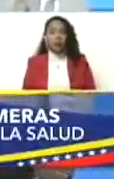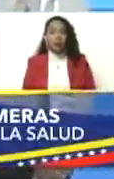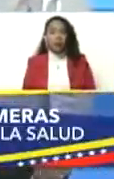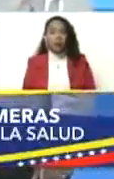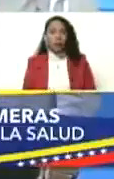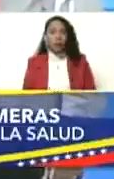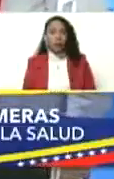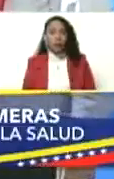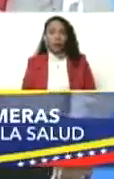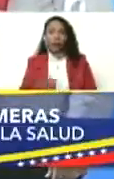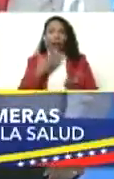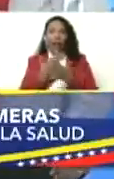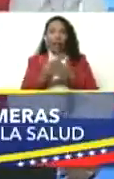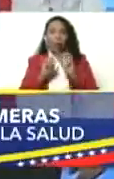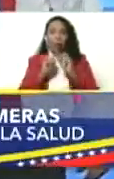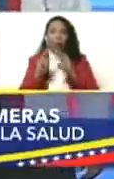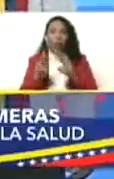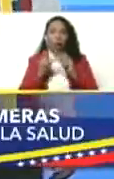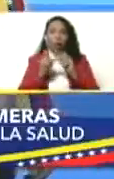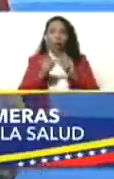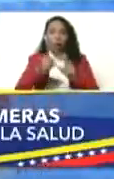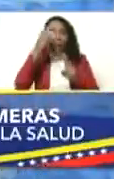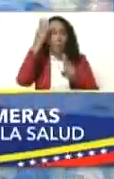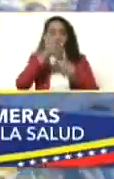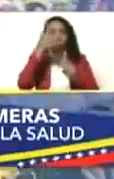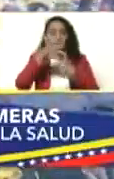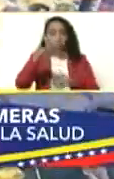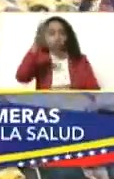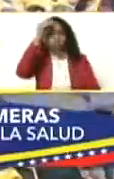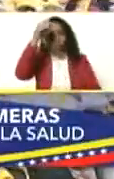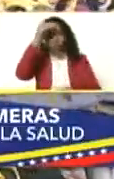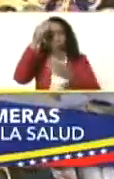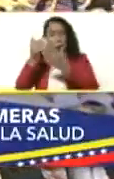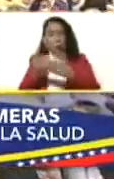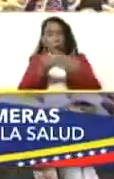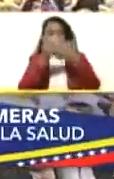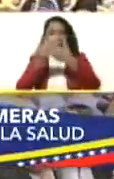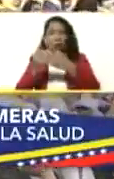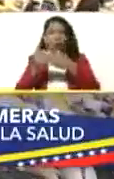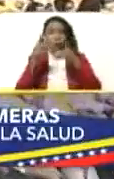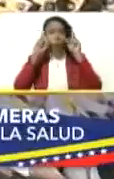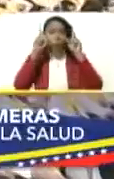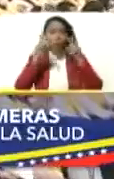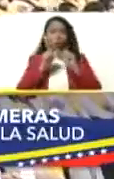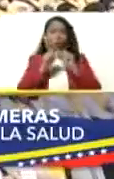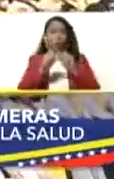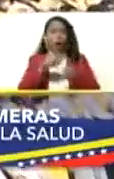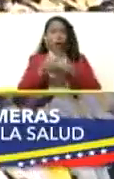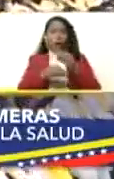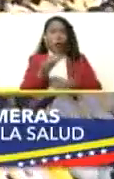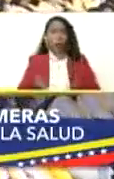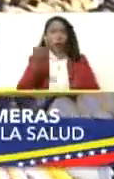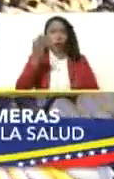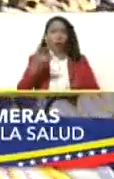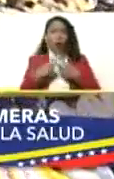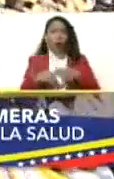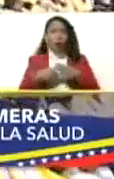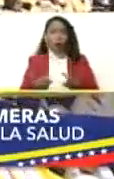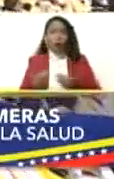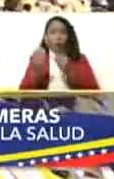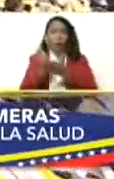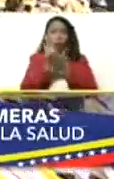Agradecen la oportunidad de continuar su formación académica, instan los nuevos profesionales que así continúen dando la importancia en las herramientas para